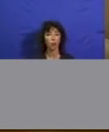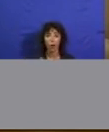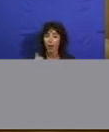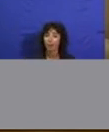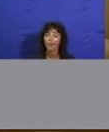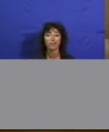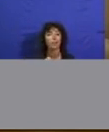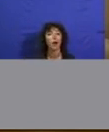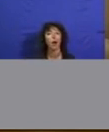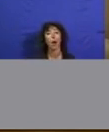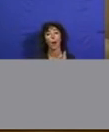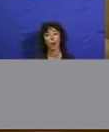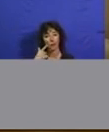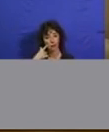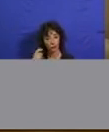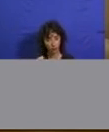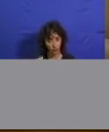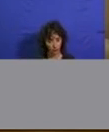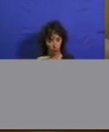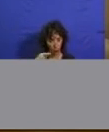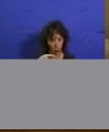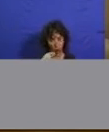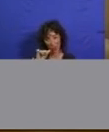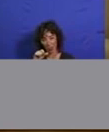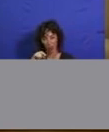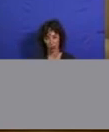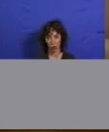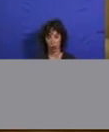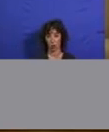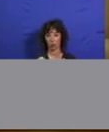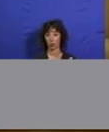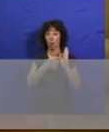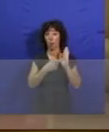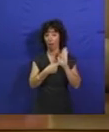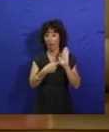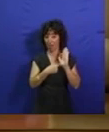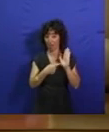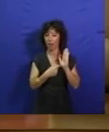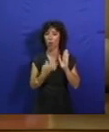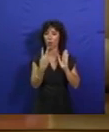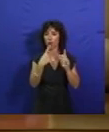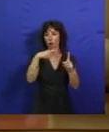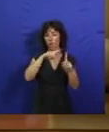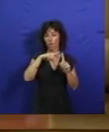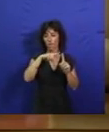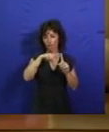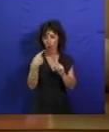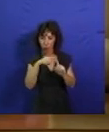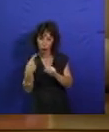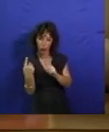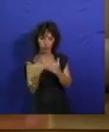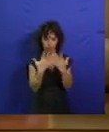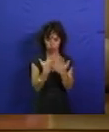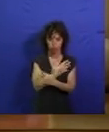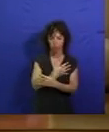el Plan Rector de Uso y Gestión. Y es ahí, en ese Plan de Uso y Gestión, donde se tienen que combinar dos factores, el contenido medioambiental